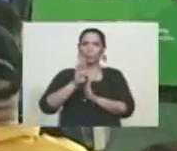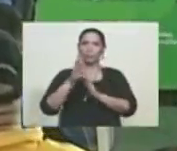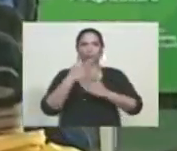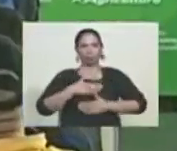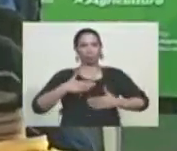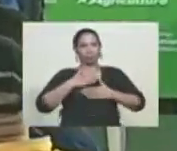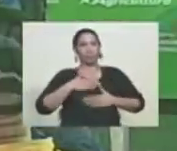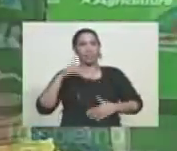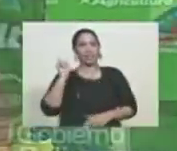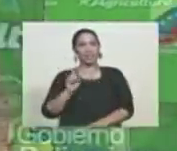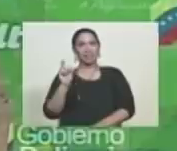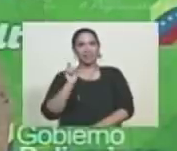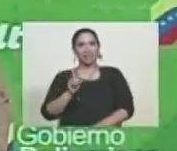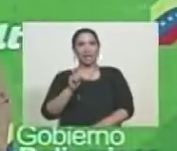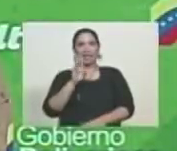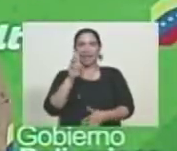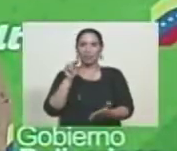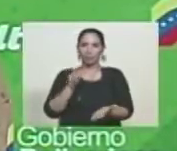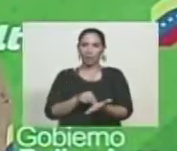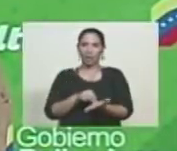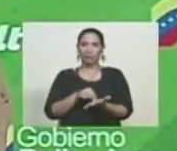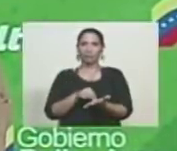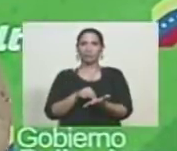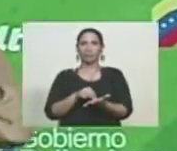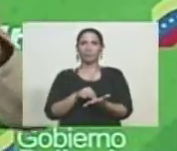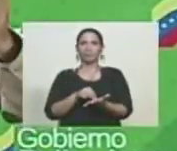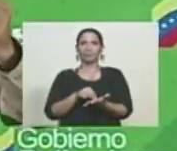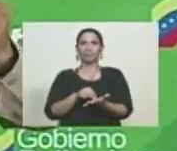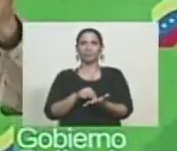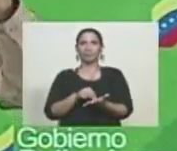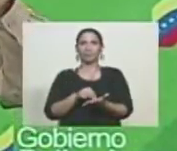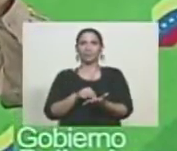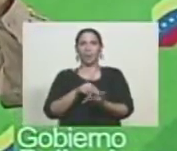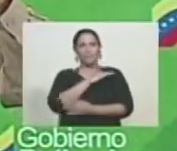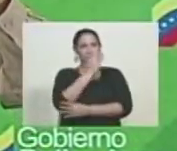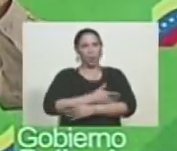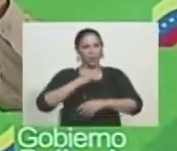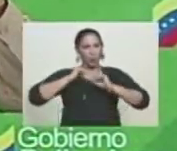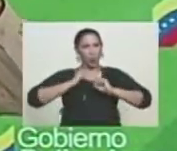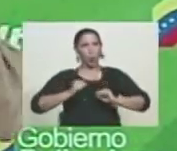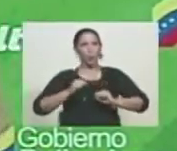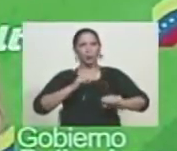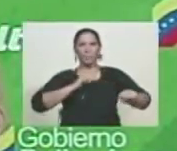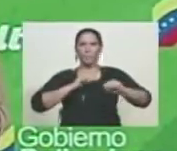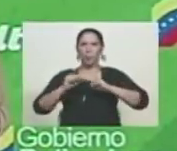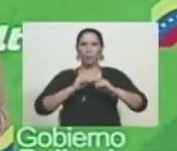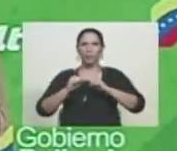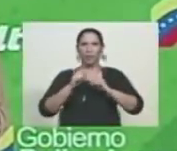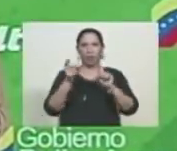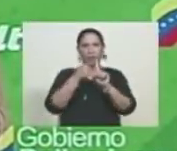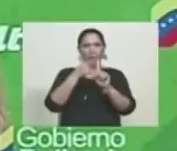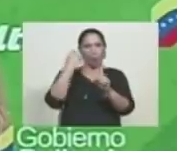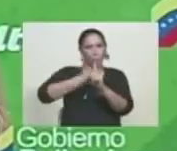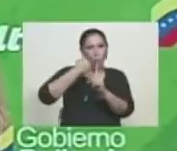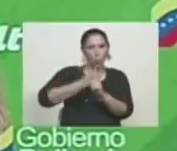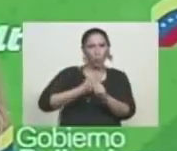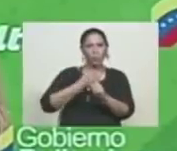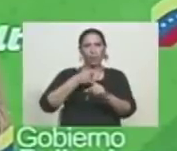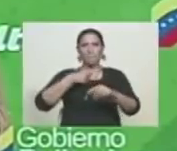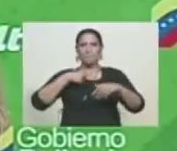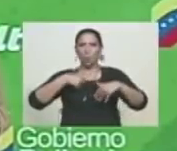las necesidades nacionales. Poderoso movimiento que tenga esas dos columnas. La lucha, la